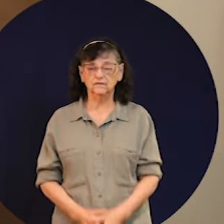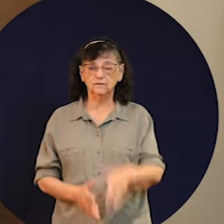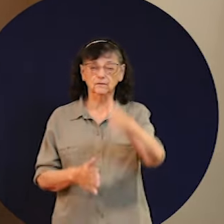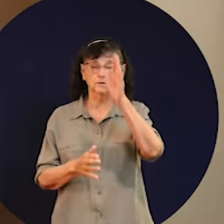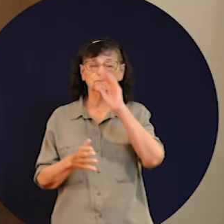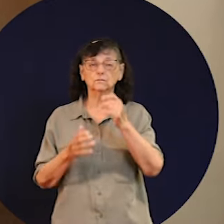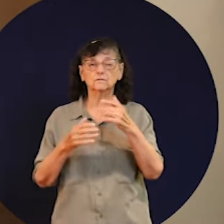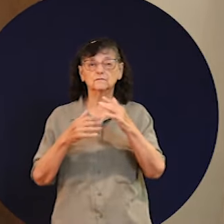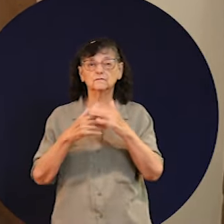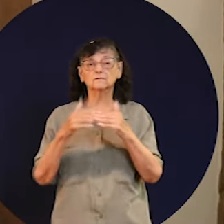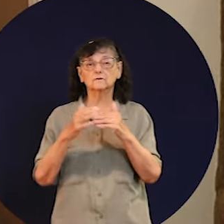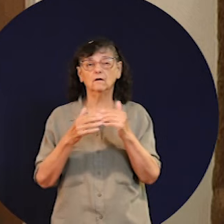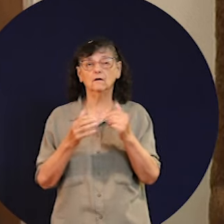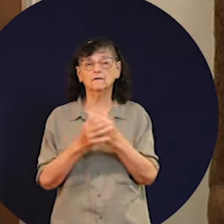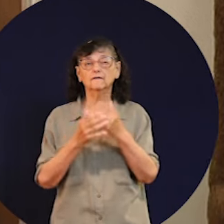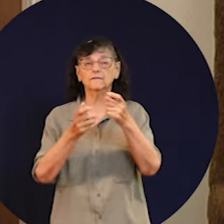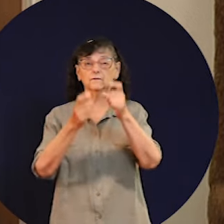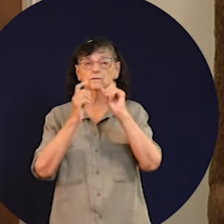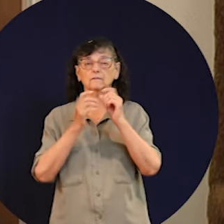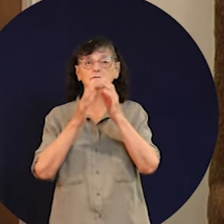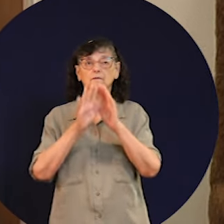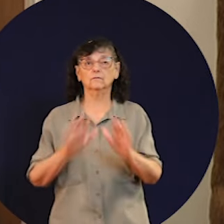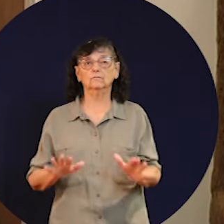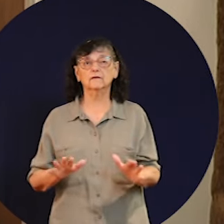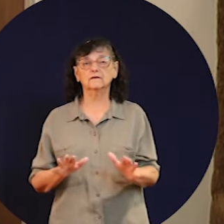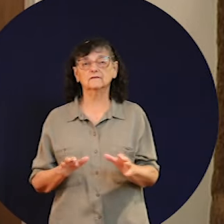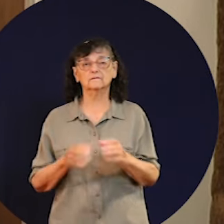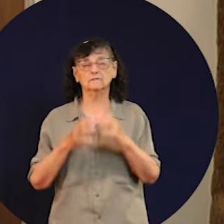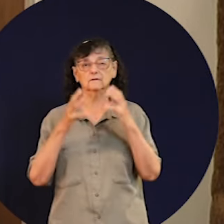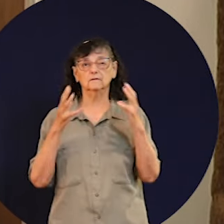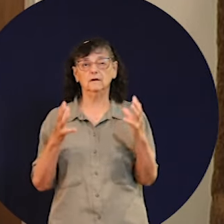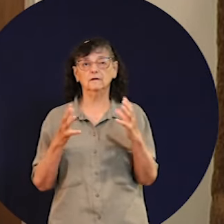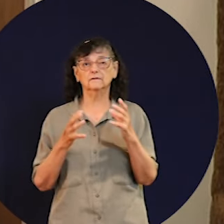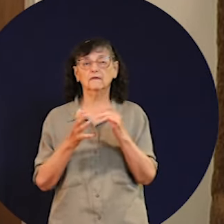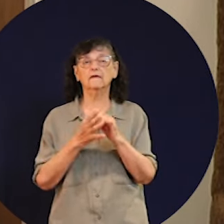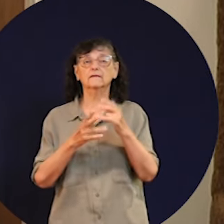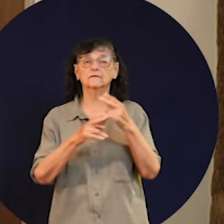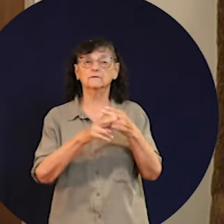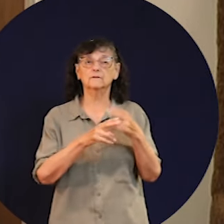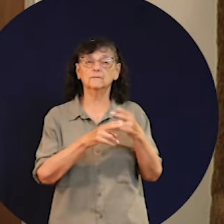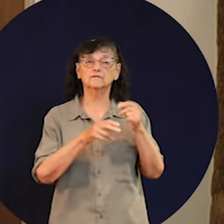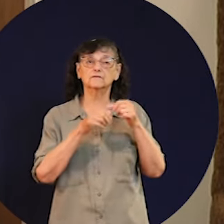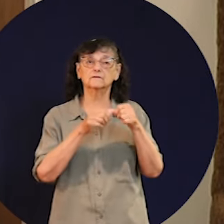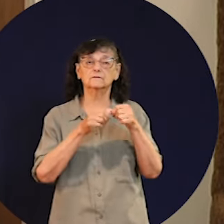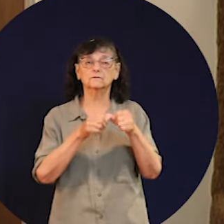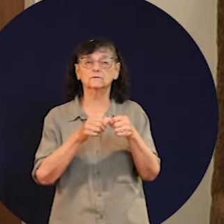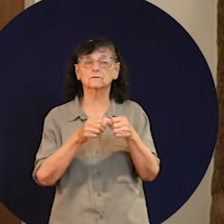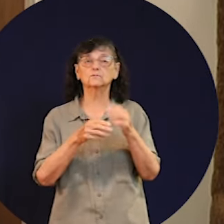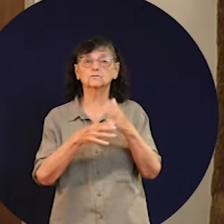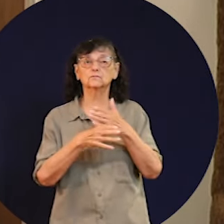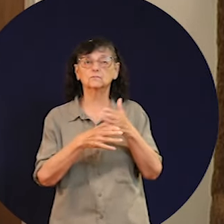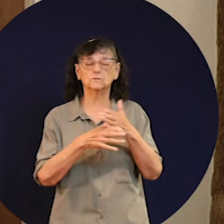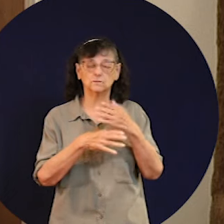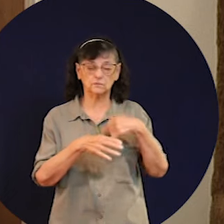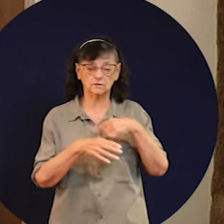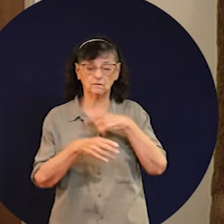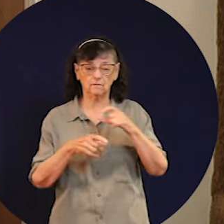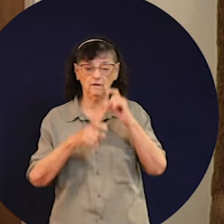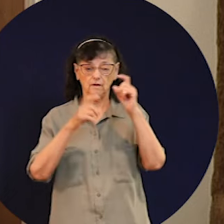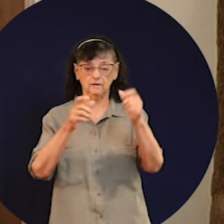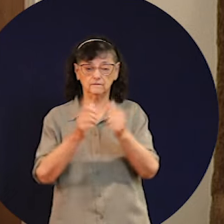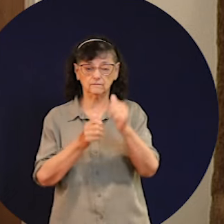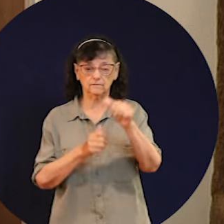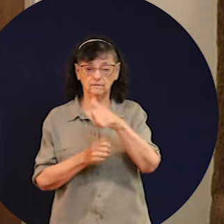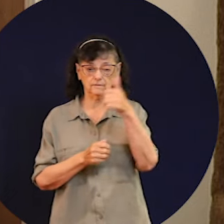Dios generoso, tú nos das bendiciones abundantes y nos llamas continuamente a compartir nuestros dones con